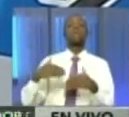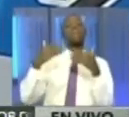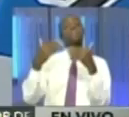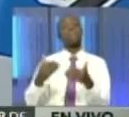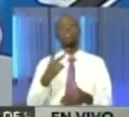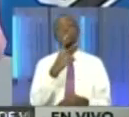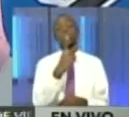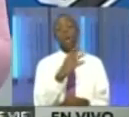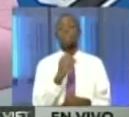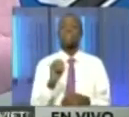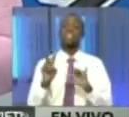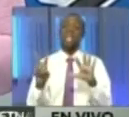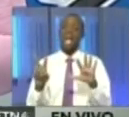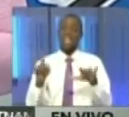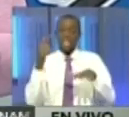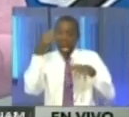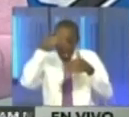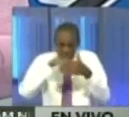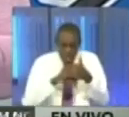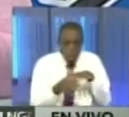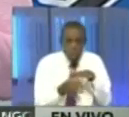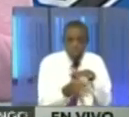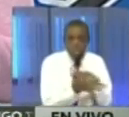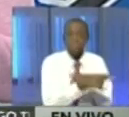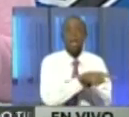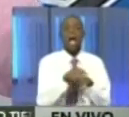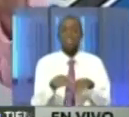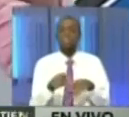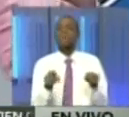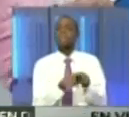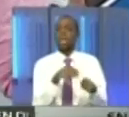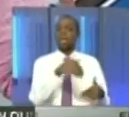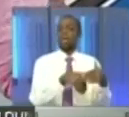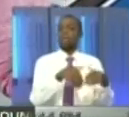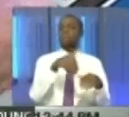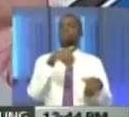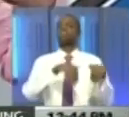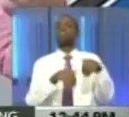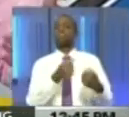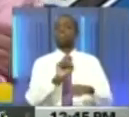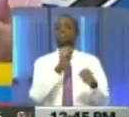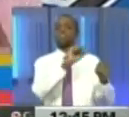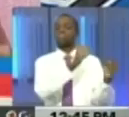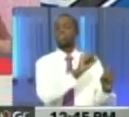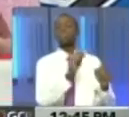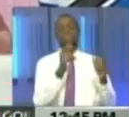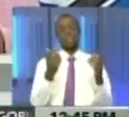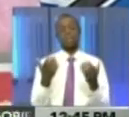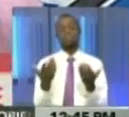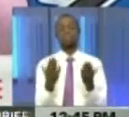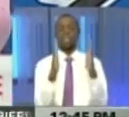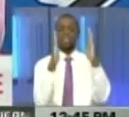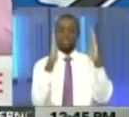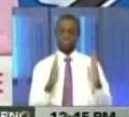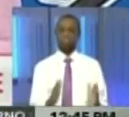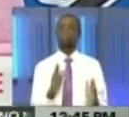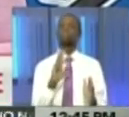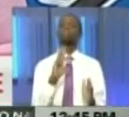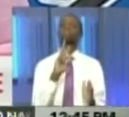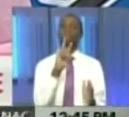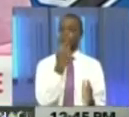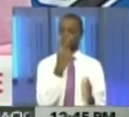a nivel municipal, pero están allí. Asimismo, en esta segunda parte haremos referencia de otros referendos que hemos hecho y